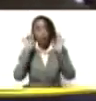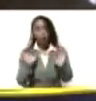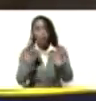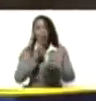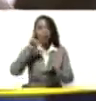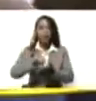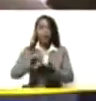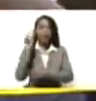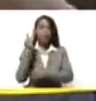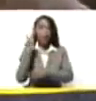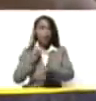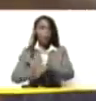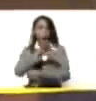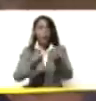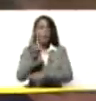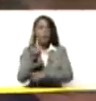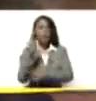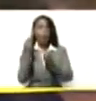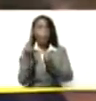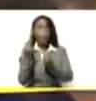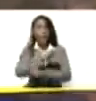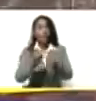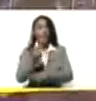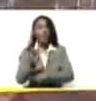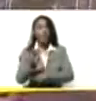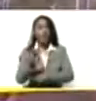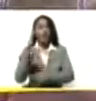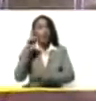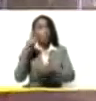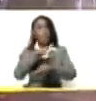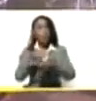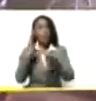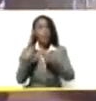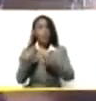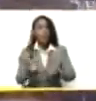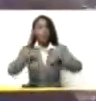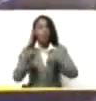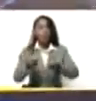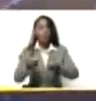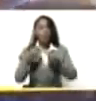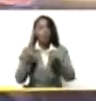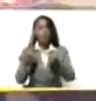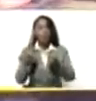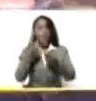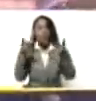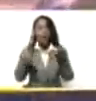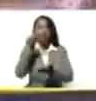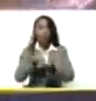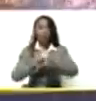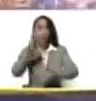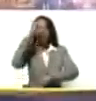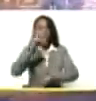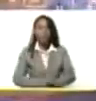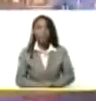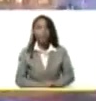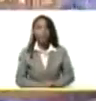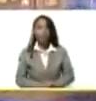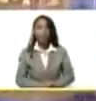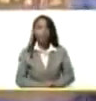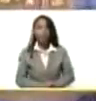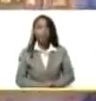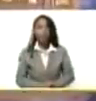variante o micro se está haciendo dominante señor ministro alvarado señora ministra gabriela hoy